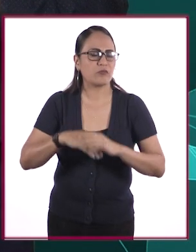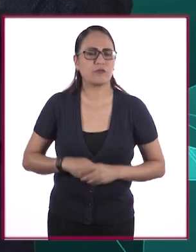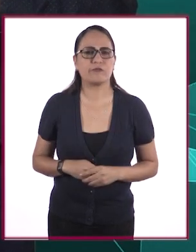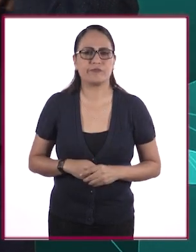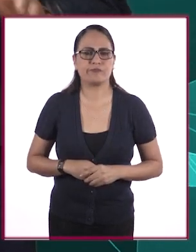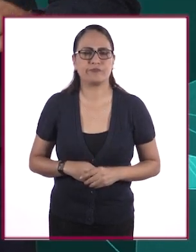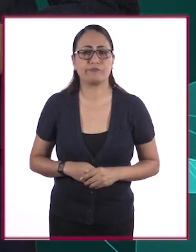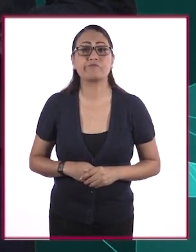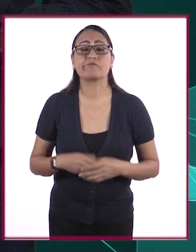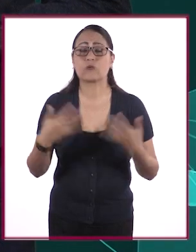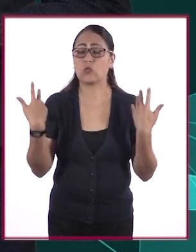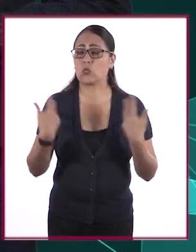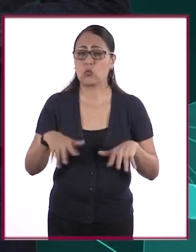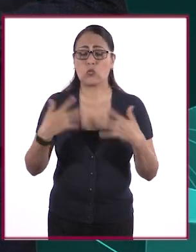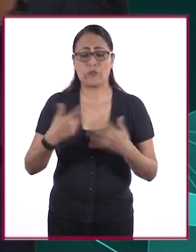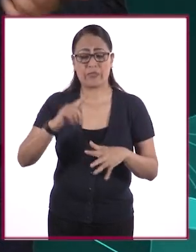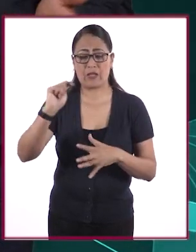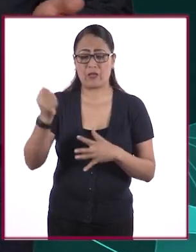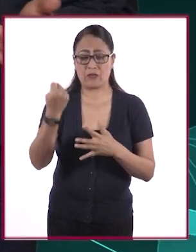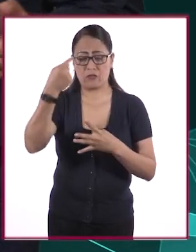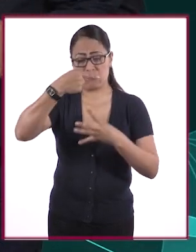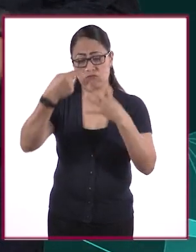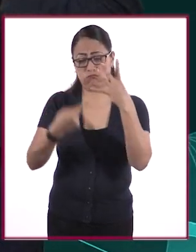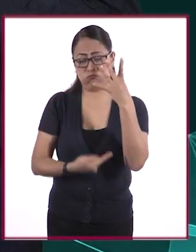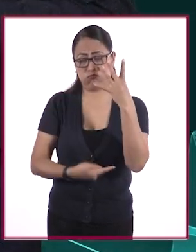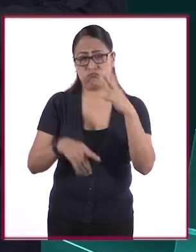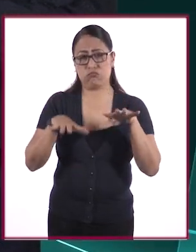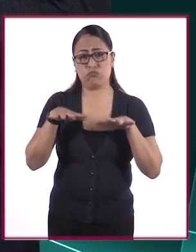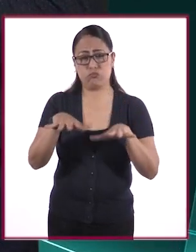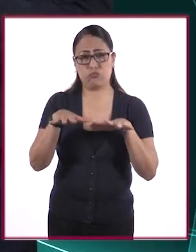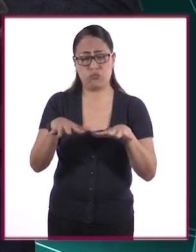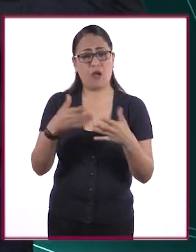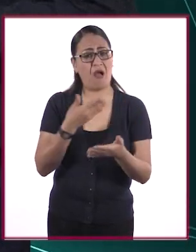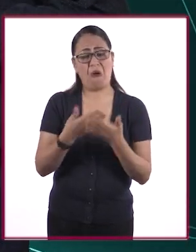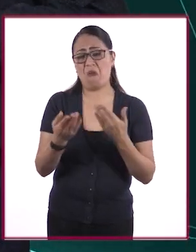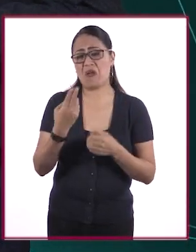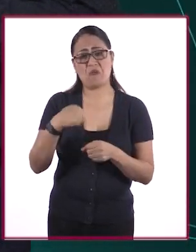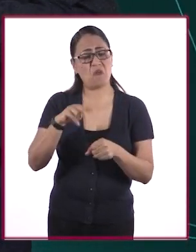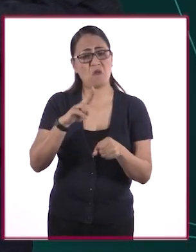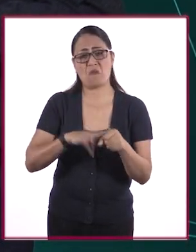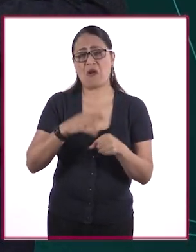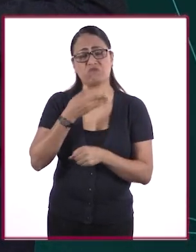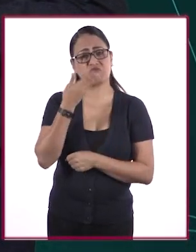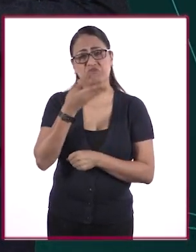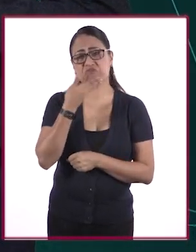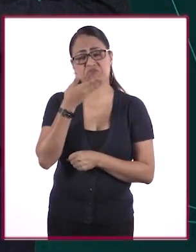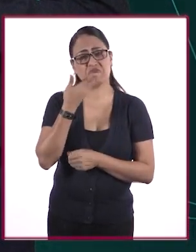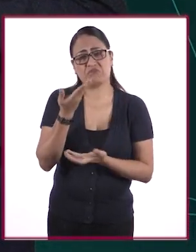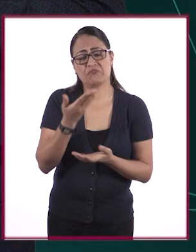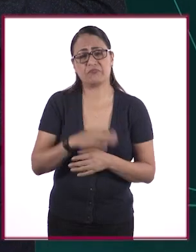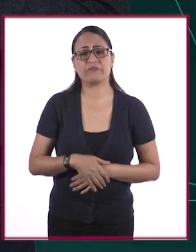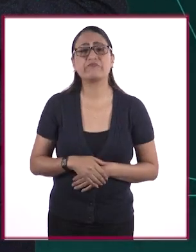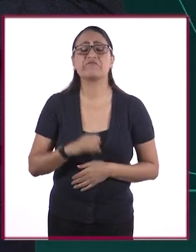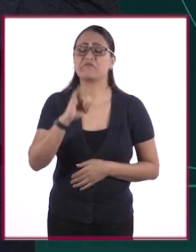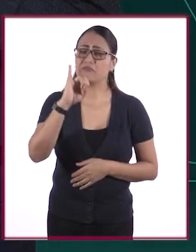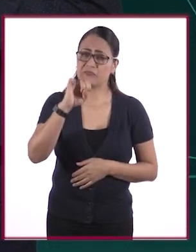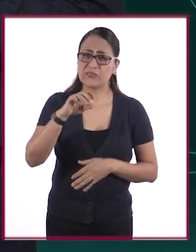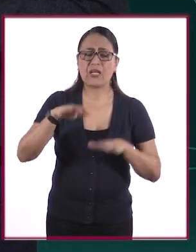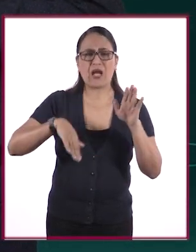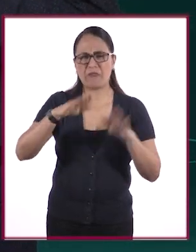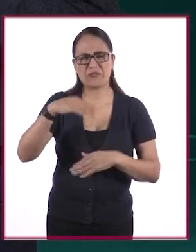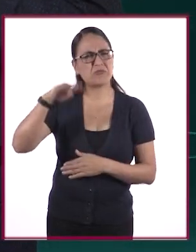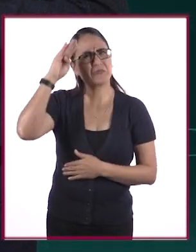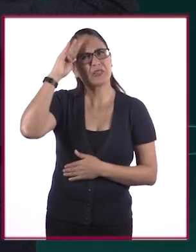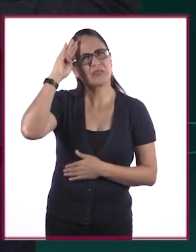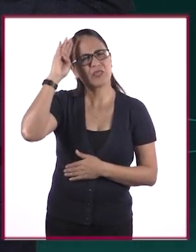Es sorprendente toda la tecnología que hay detrás de las cosas que hoy ya son comunes para nosotros. Sí, luego uno no se pone a pensar